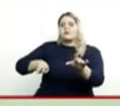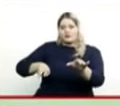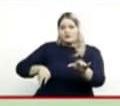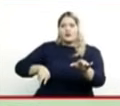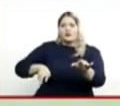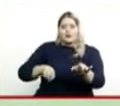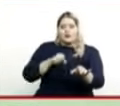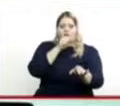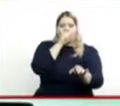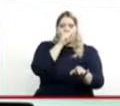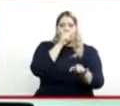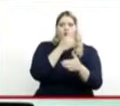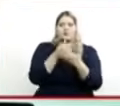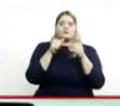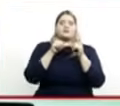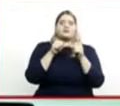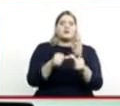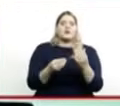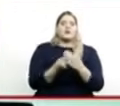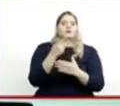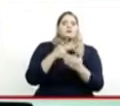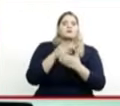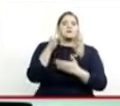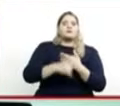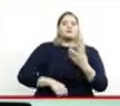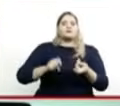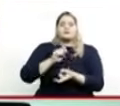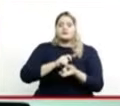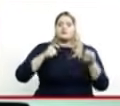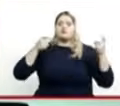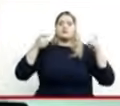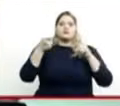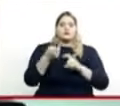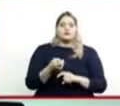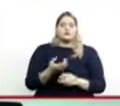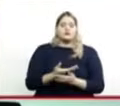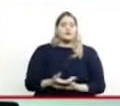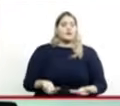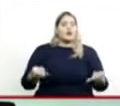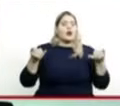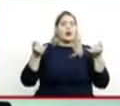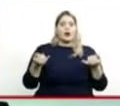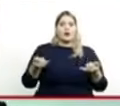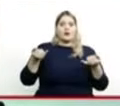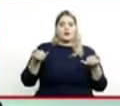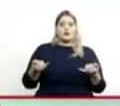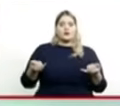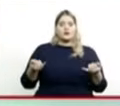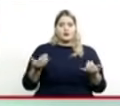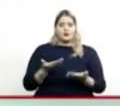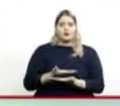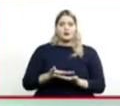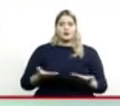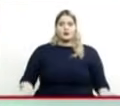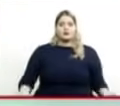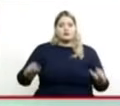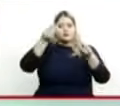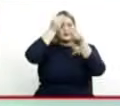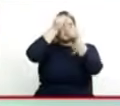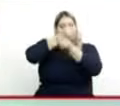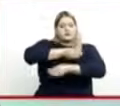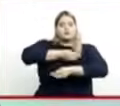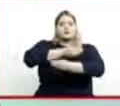y transparencia del proyecto de refundación. En esta ocasión, quiero